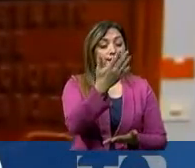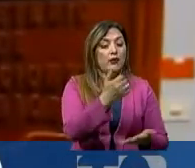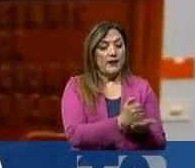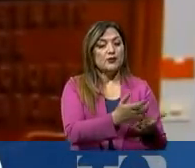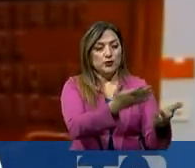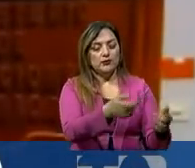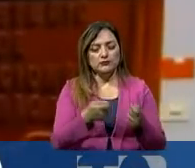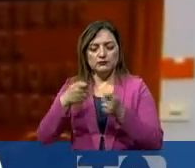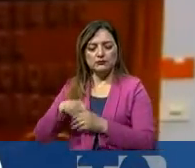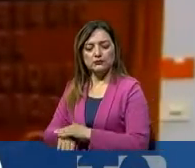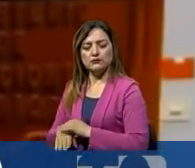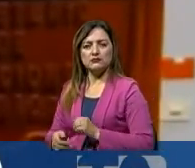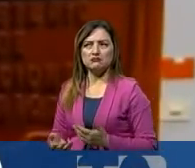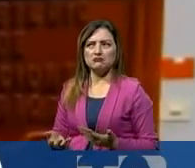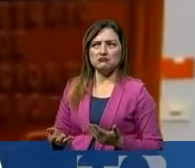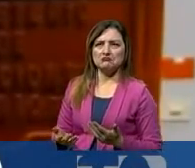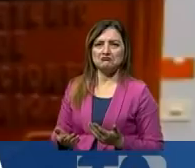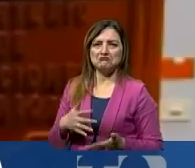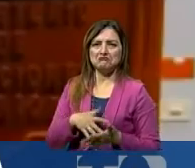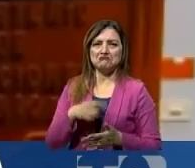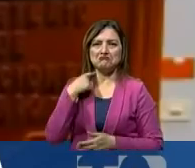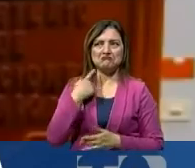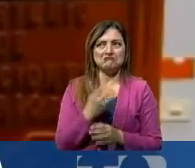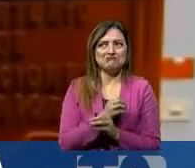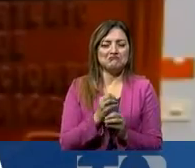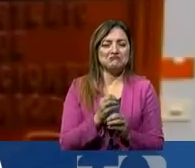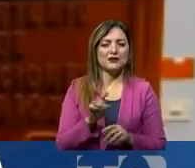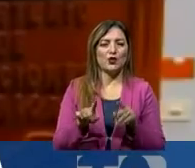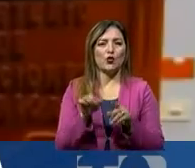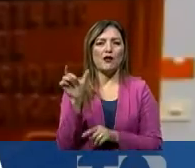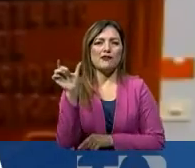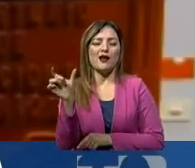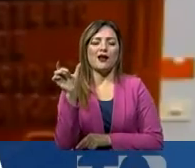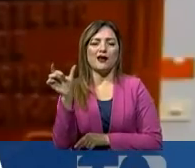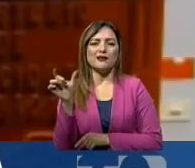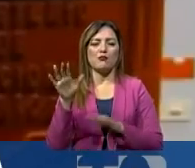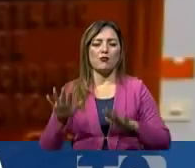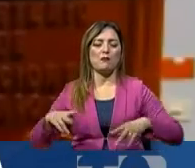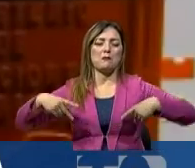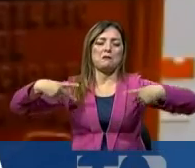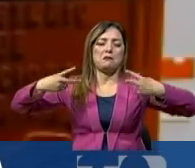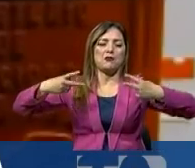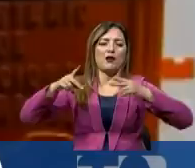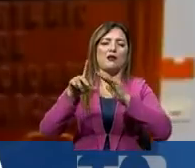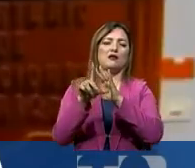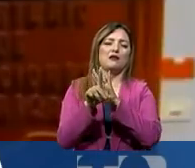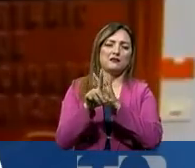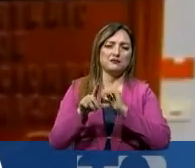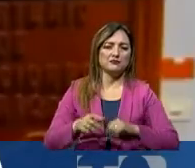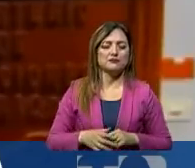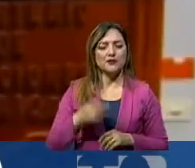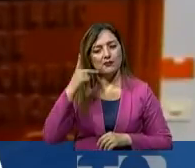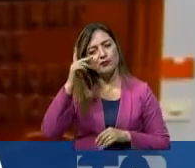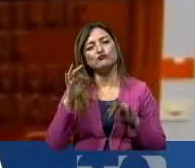los estudiantes, otros estudiantes que tenían tarjetas de residencia supuestamente legales,